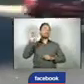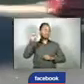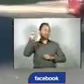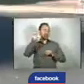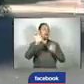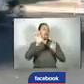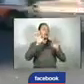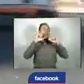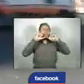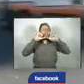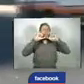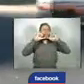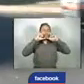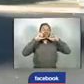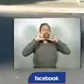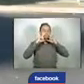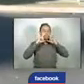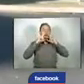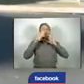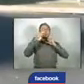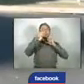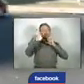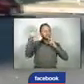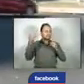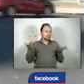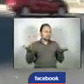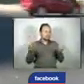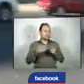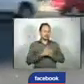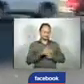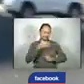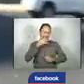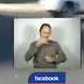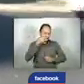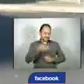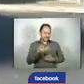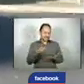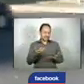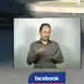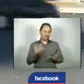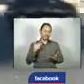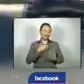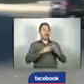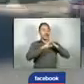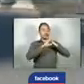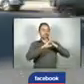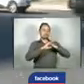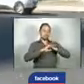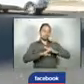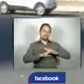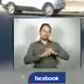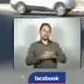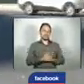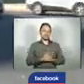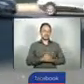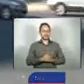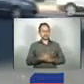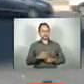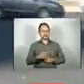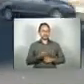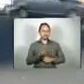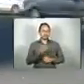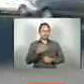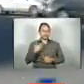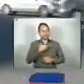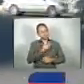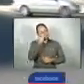Algunos solo se la ponen debajo de la nariz y en realidad hemos bajado un poquito la guardia. Nos preocupa, tal